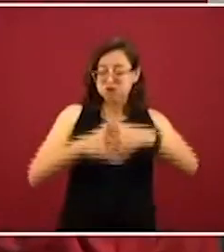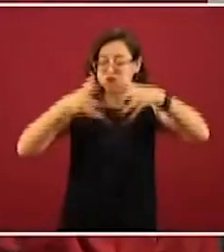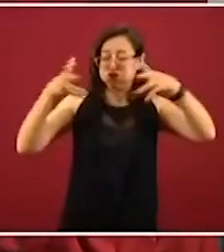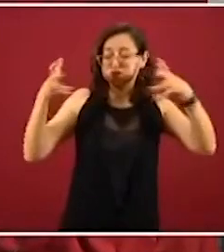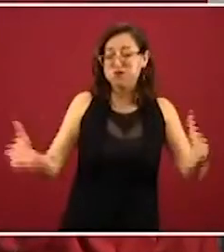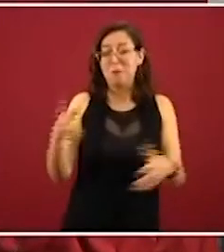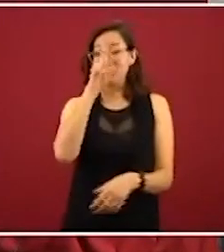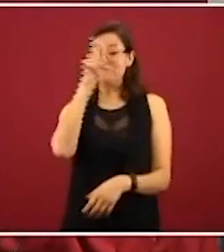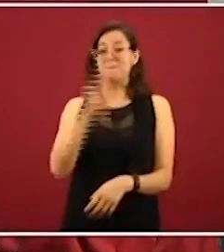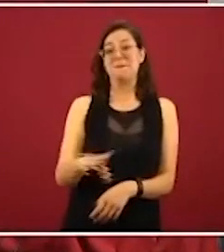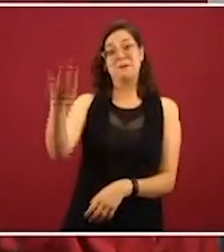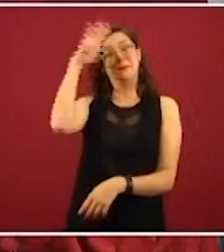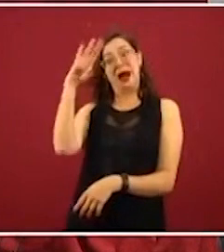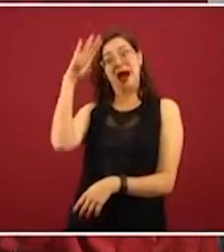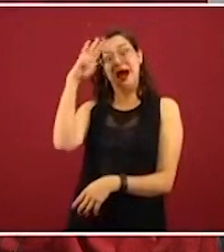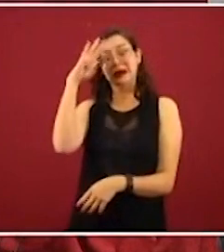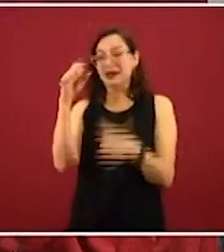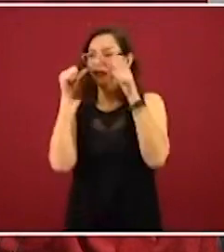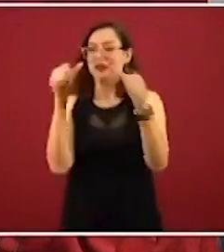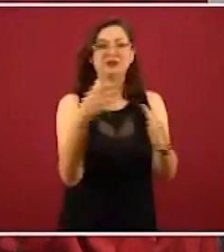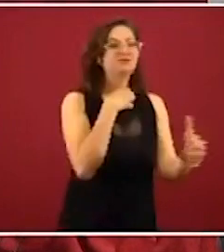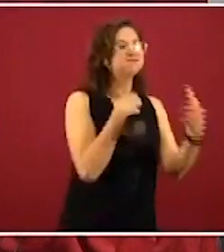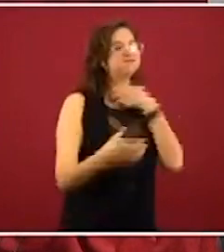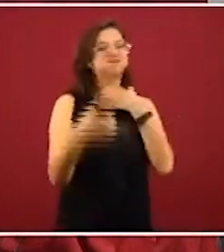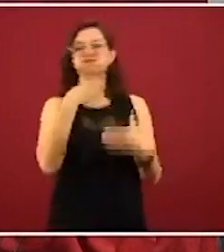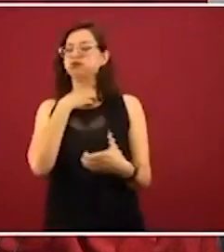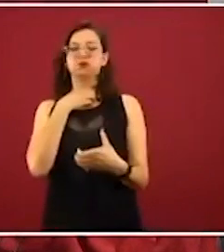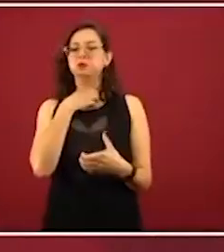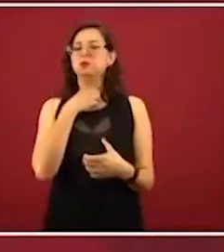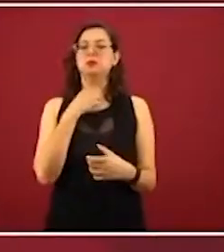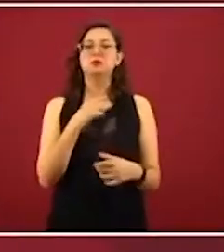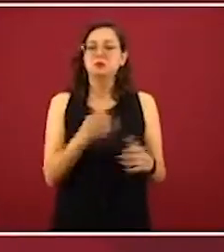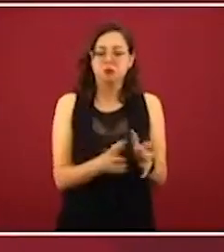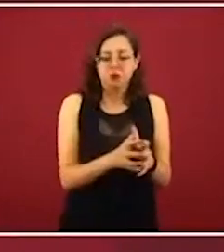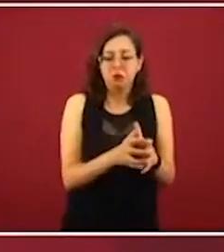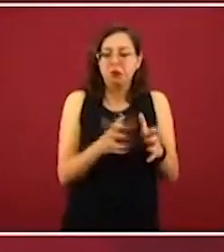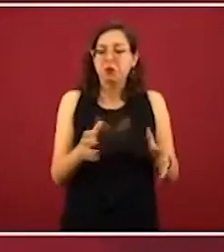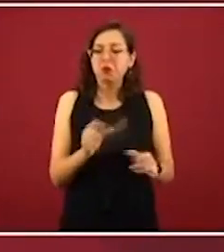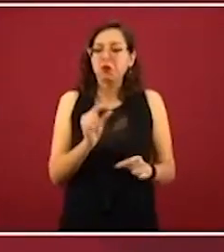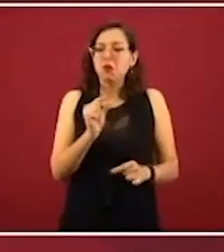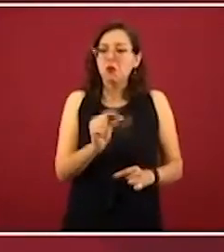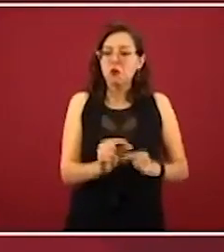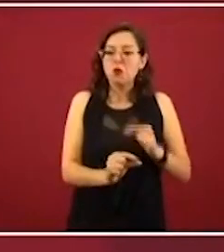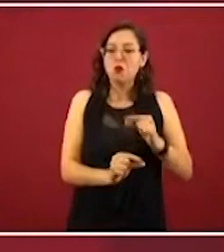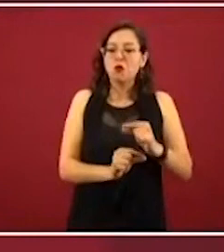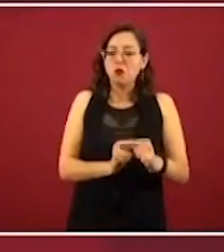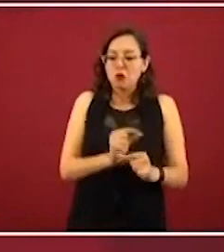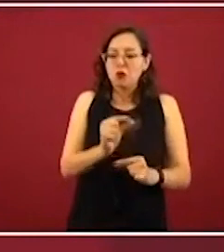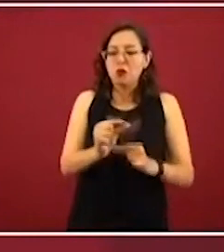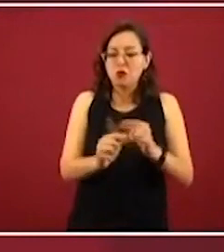que supere la capacidad de atención, vamos a tener una curva epidémica de menor tamaño que